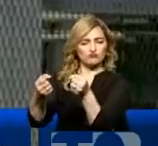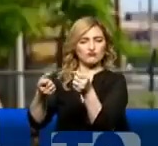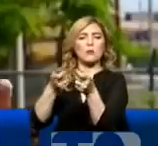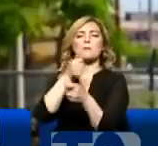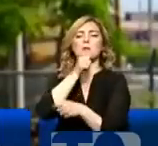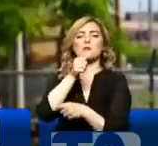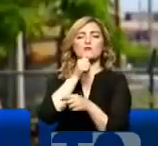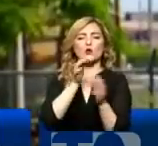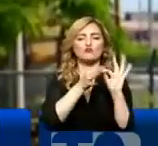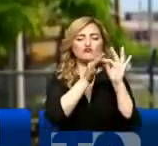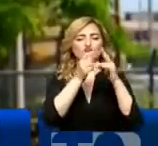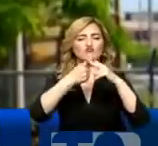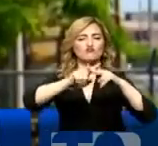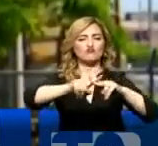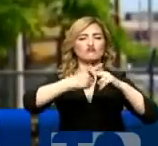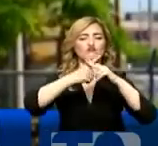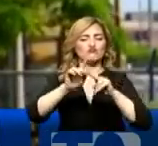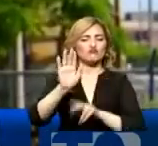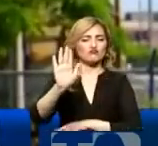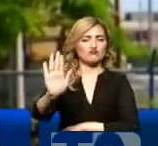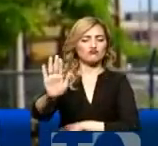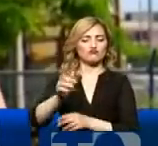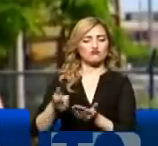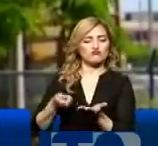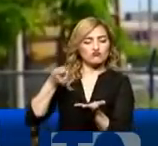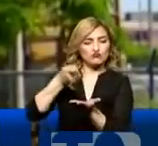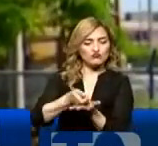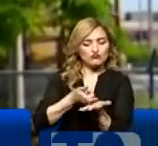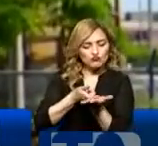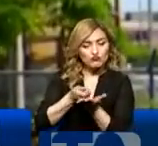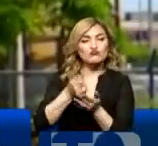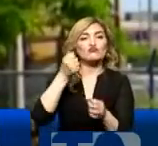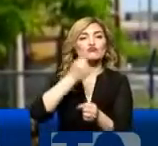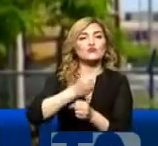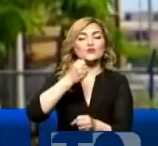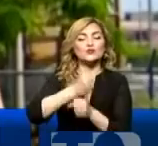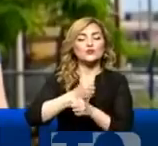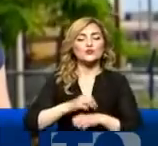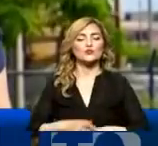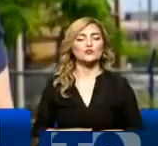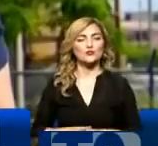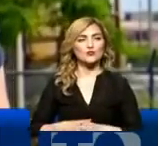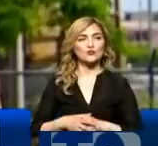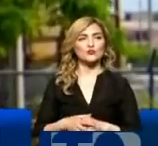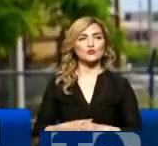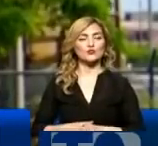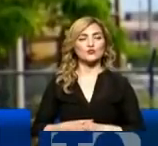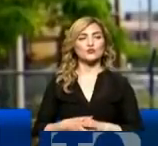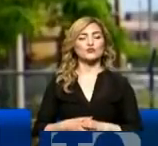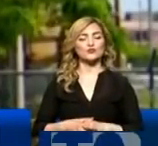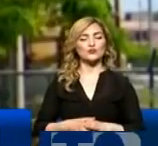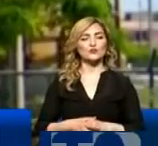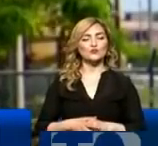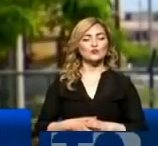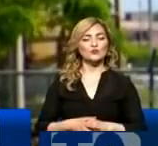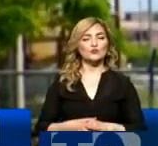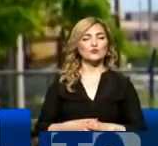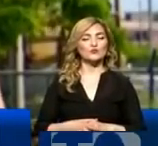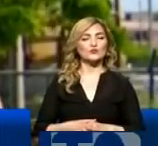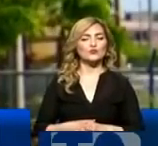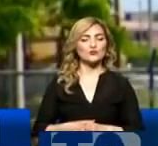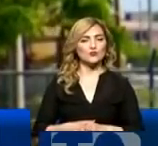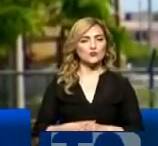manos privadas las que se encarguen de financiar los trabajos de mantenimiento y reparación que se necesitan en este